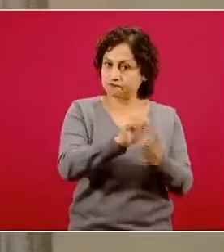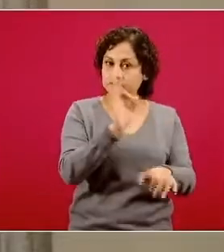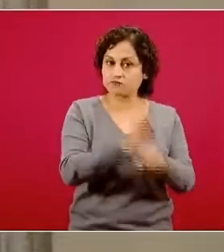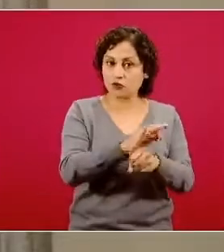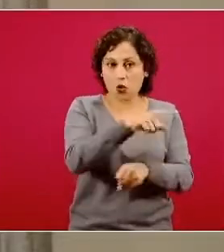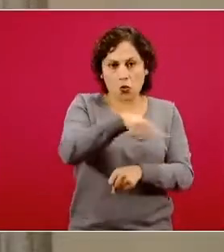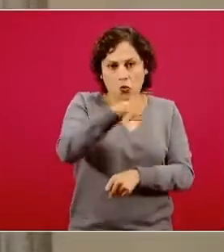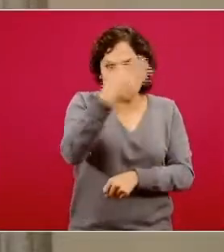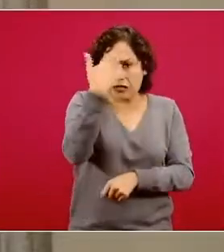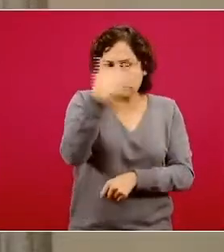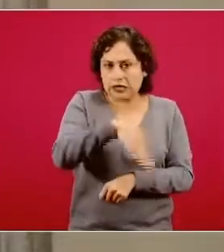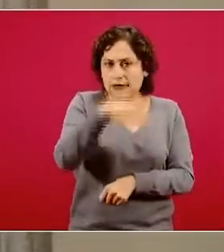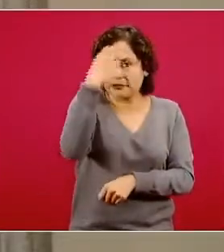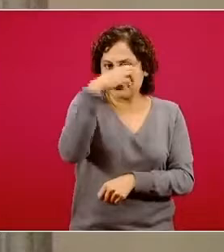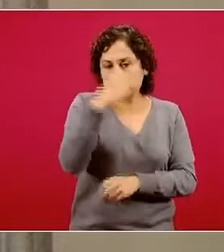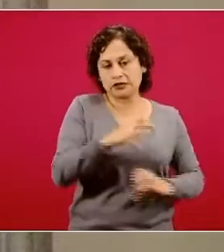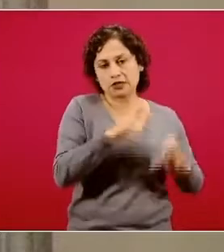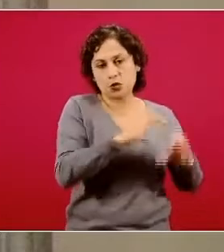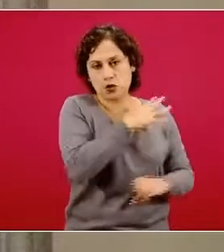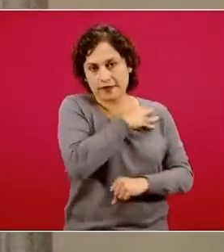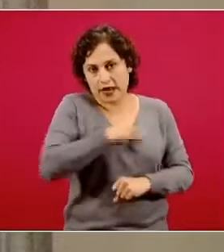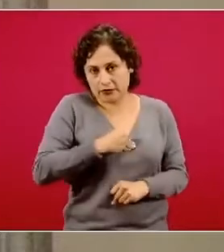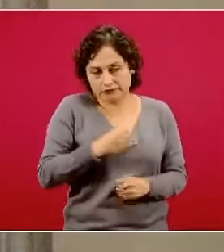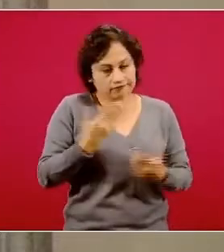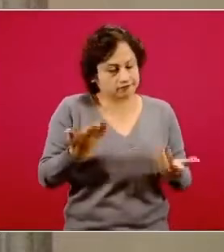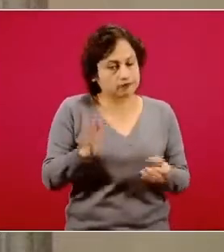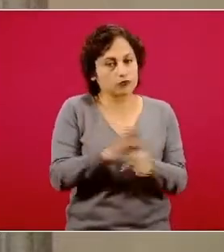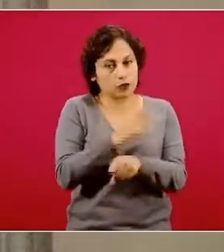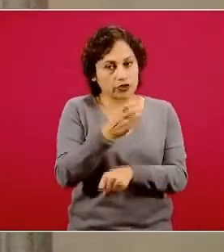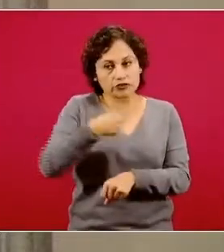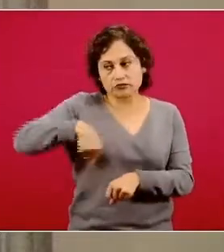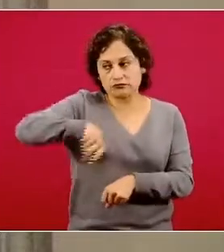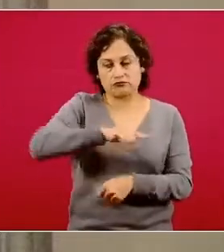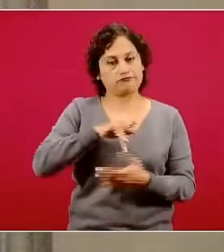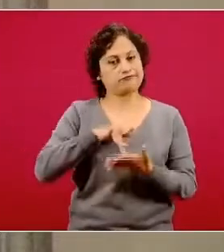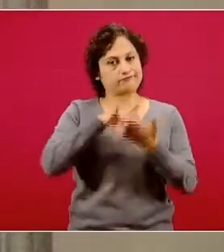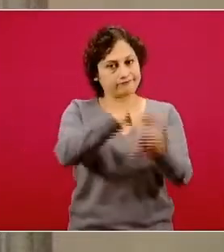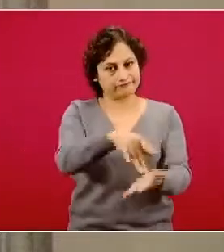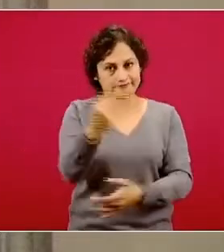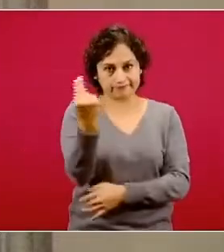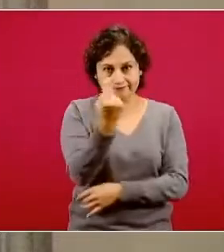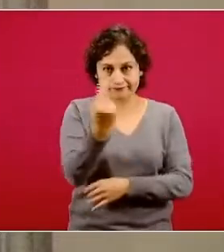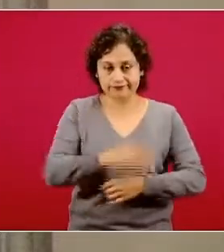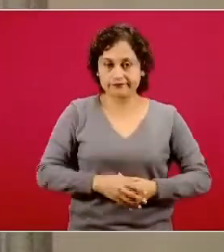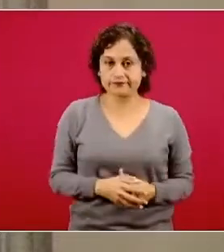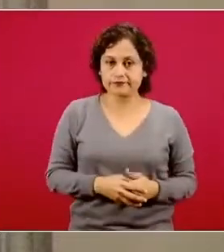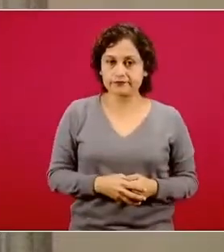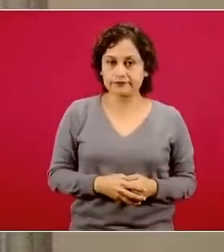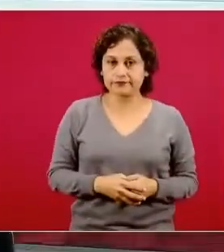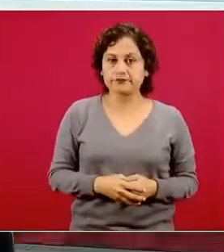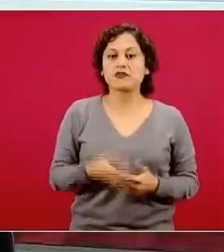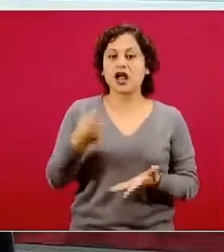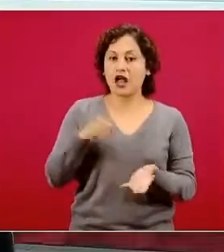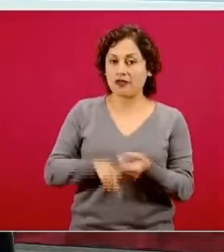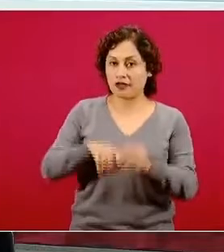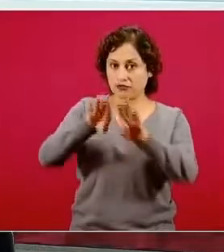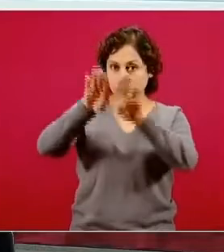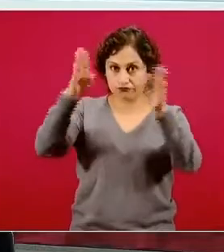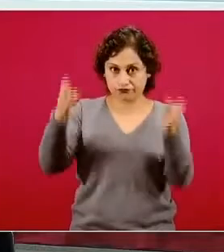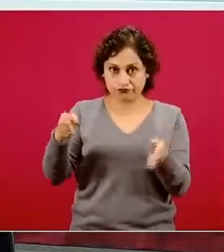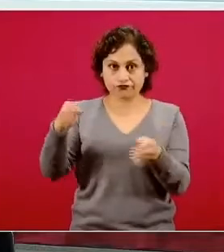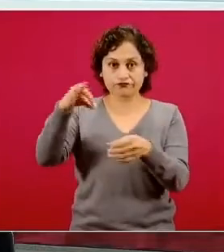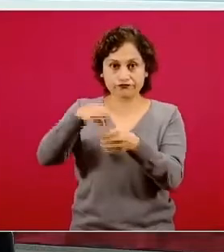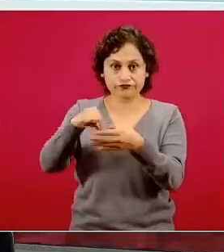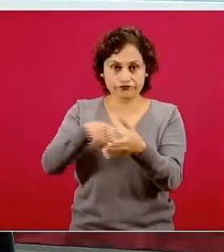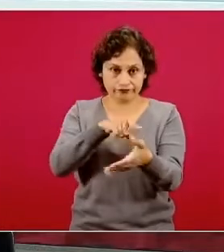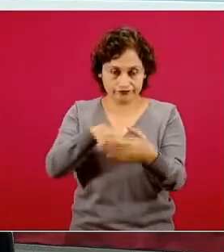cómo cuidar a sus hijas e hijos, y hay que darles todo el apoyo requerido en la casilla.